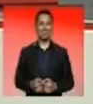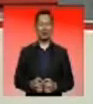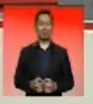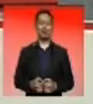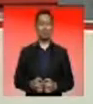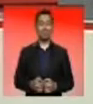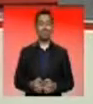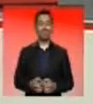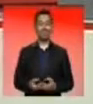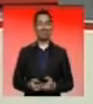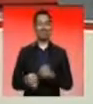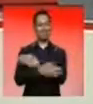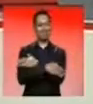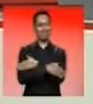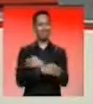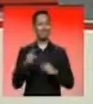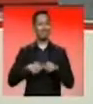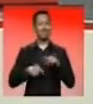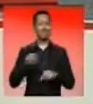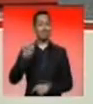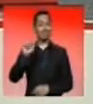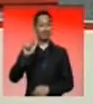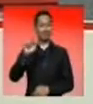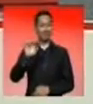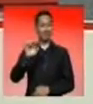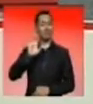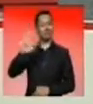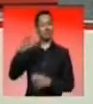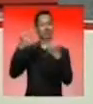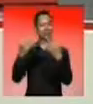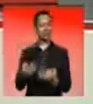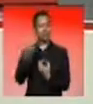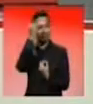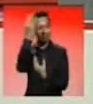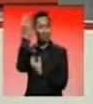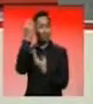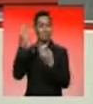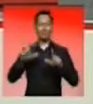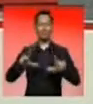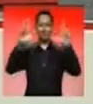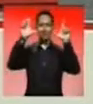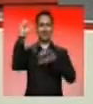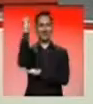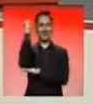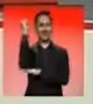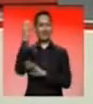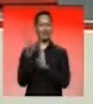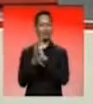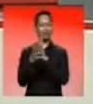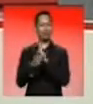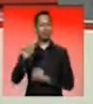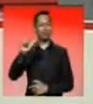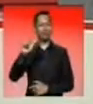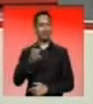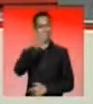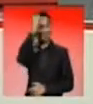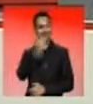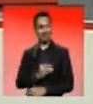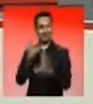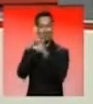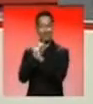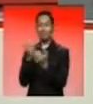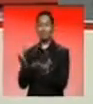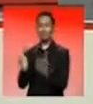Y como siempre, saludamos a nuestra bella Caramelito. Ella está lista con información de la farándula en Te Cuento Qué. Alejandra, muy buenas noches.